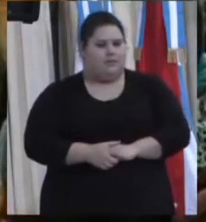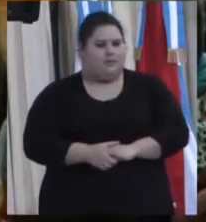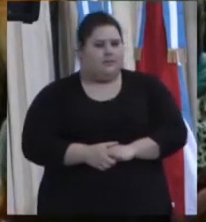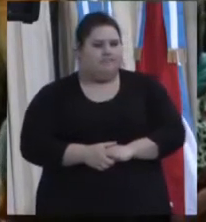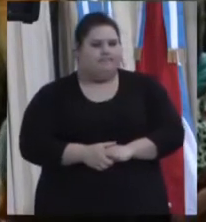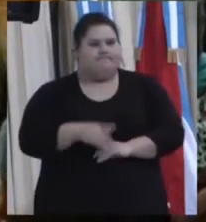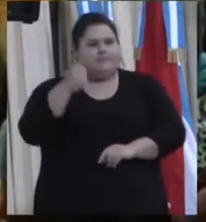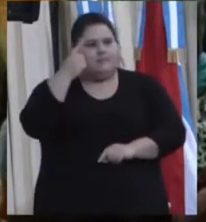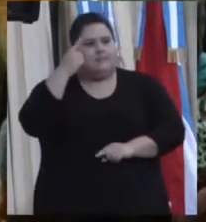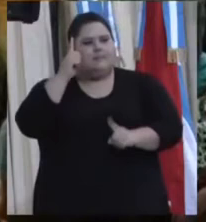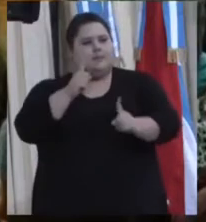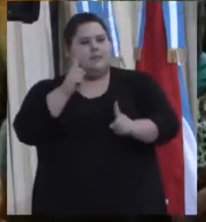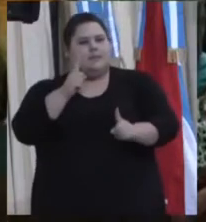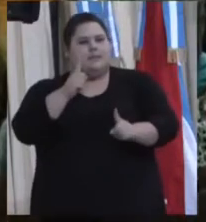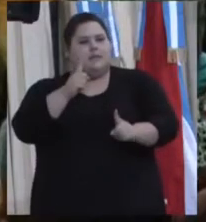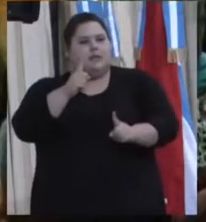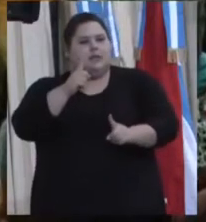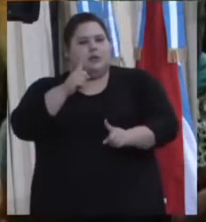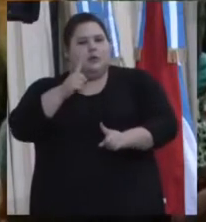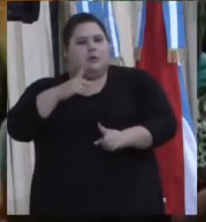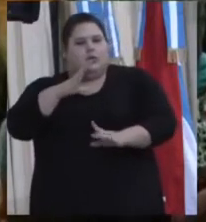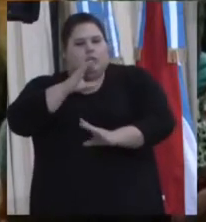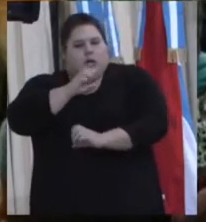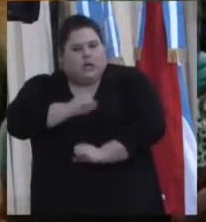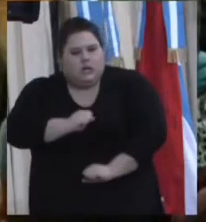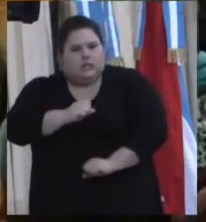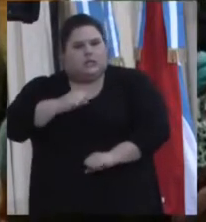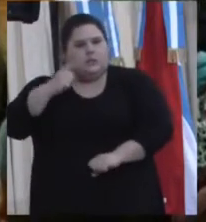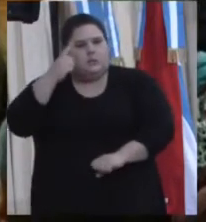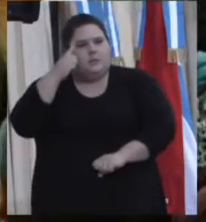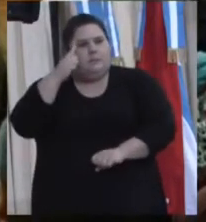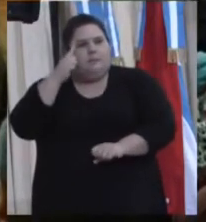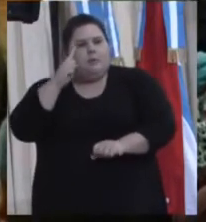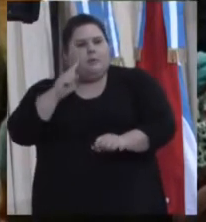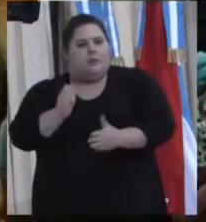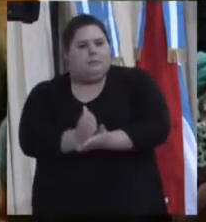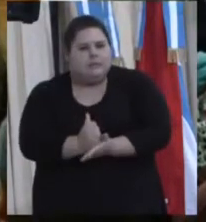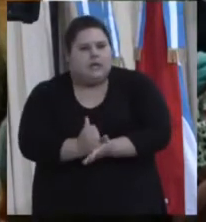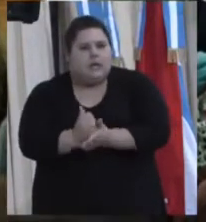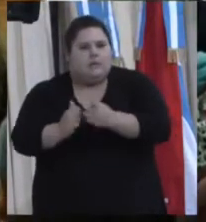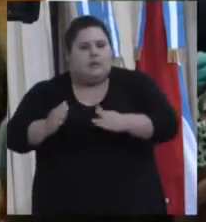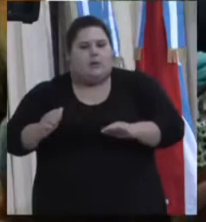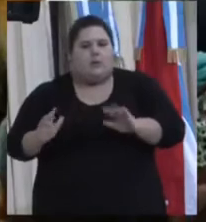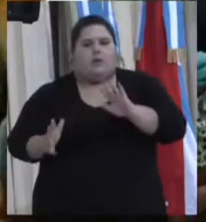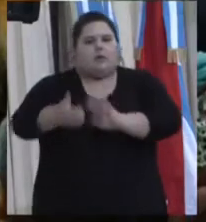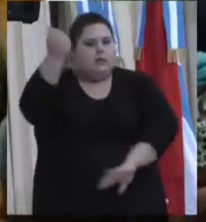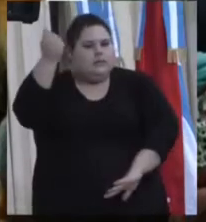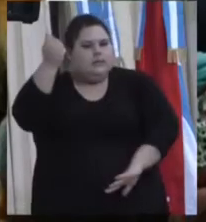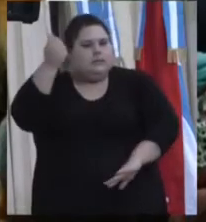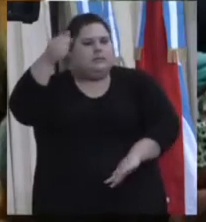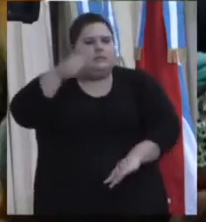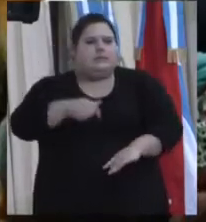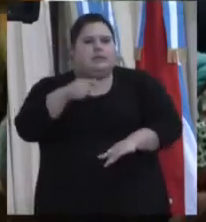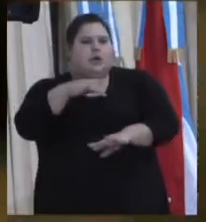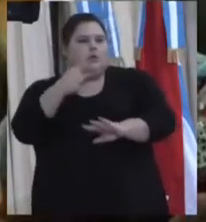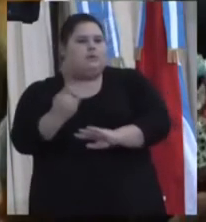Pero yo pensaba también en el grito ahogado de esa permanente expectativa de éxito que en la universidad tenemos, con la que convivimos